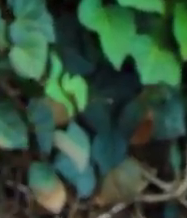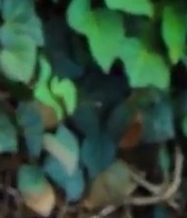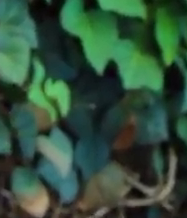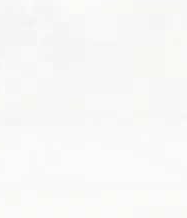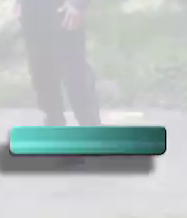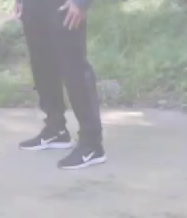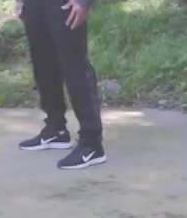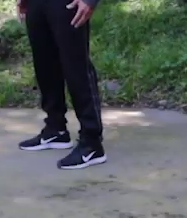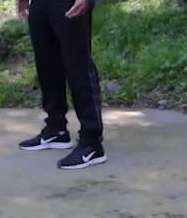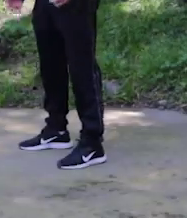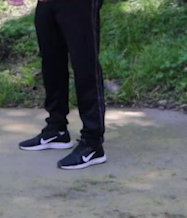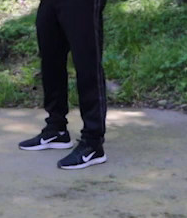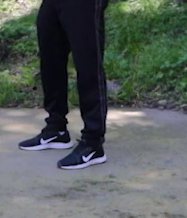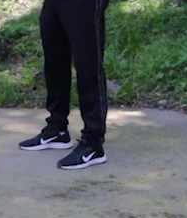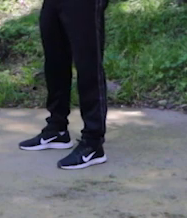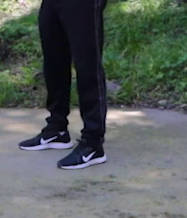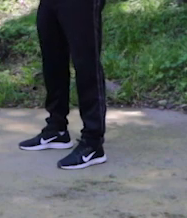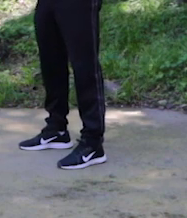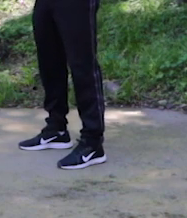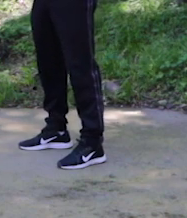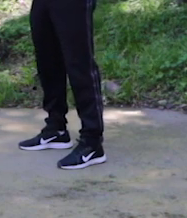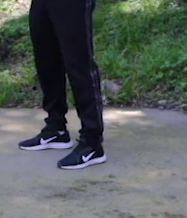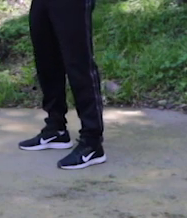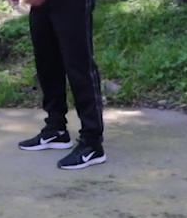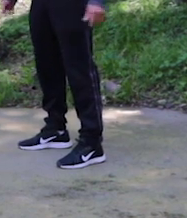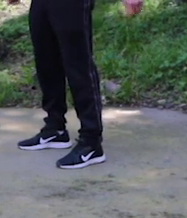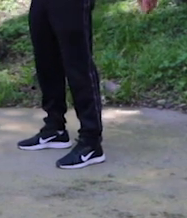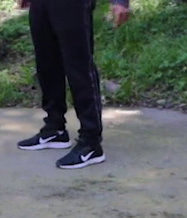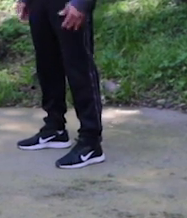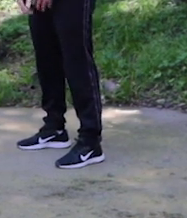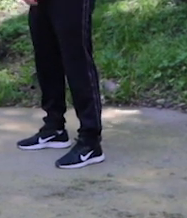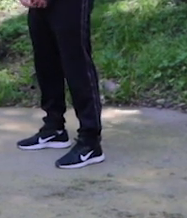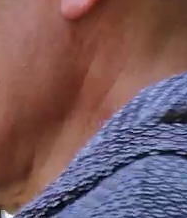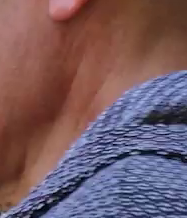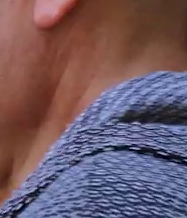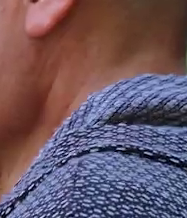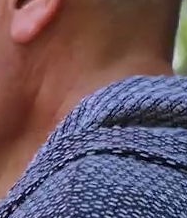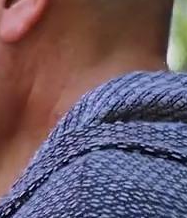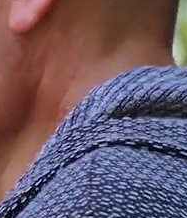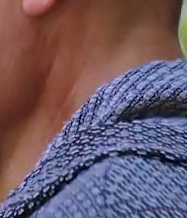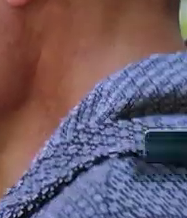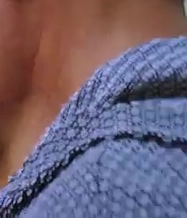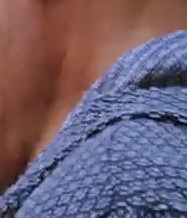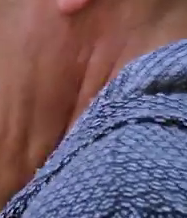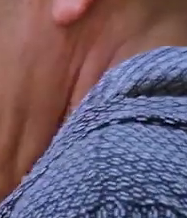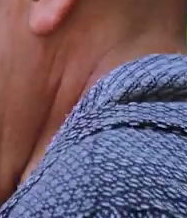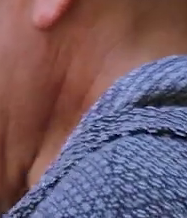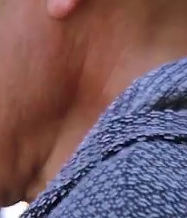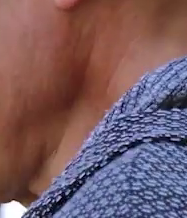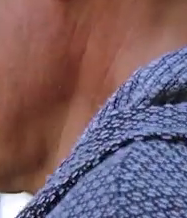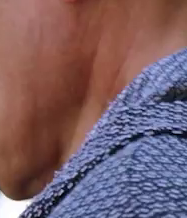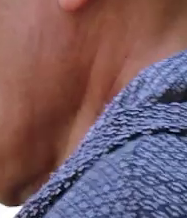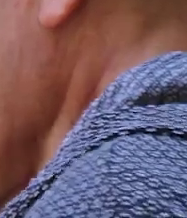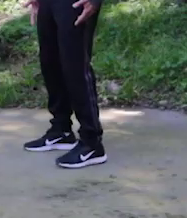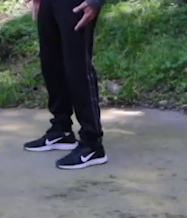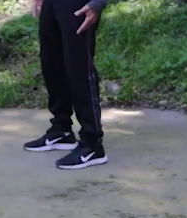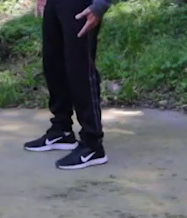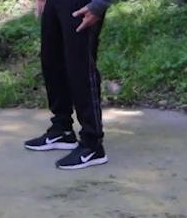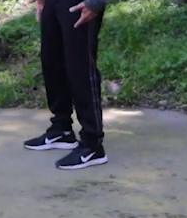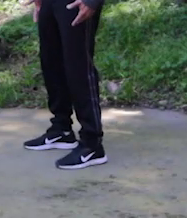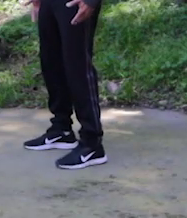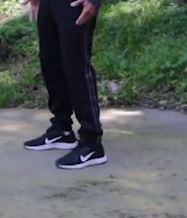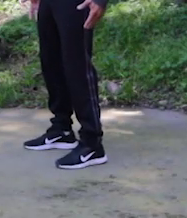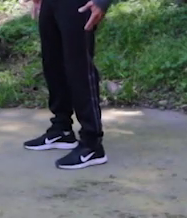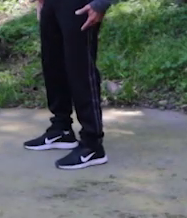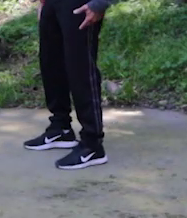alto. Ahora en esta ocasión vamos a trabajar un poco de hombros, lo que vamos a hacer, nos vamos a parar, vamos